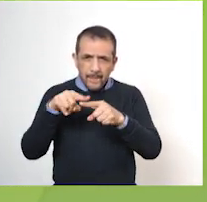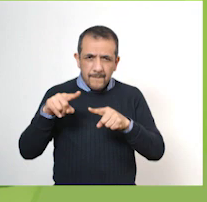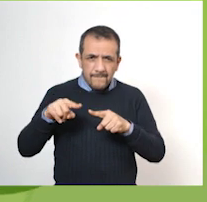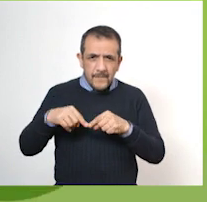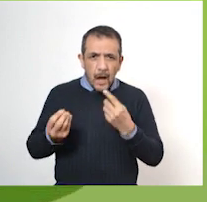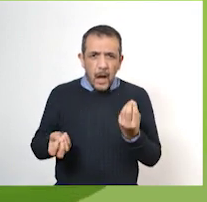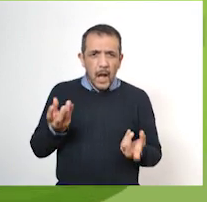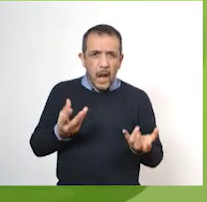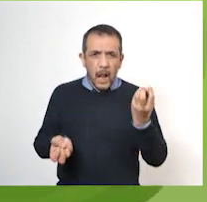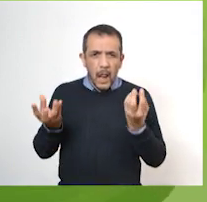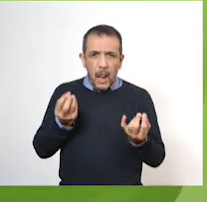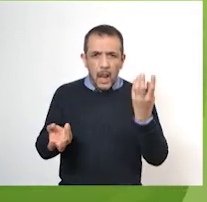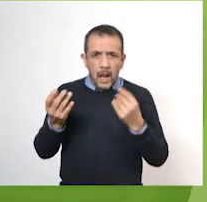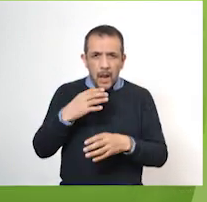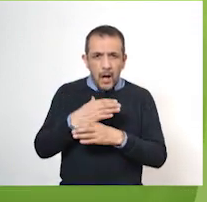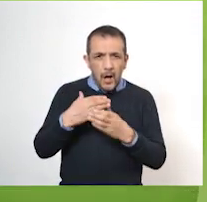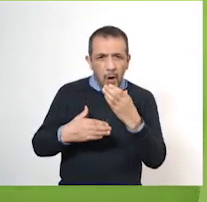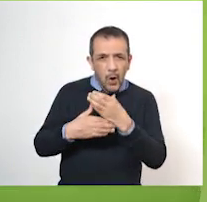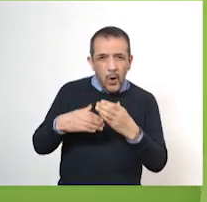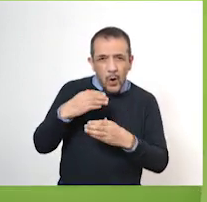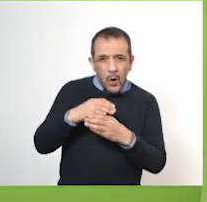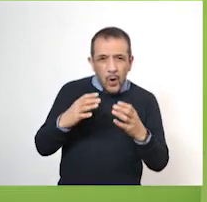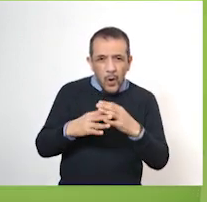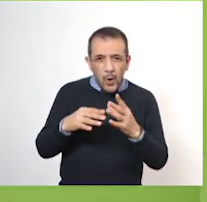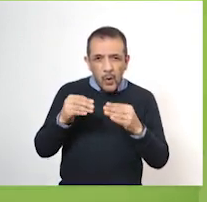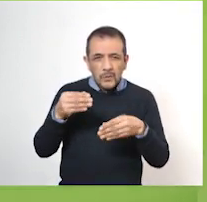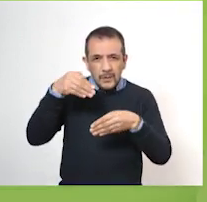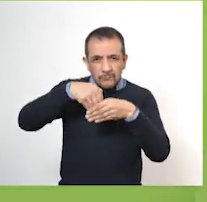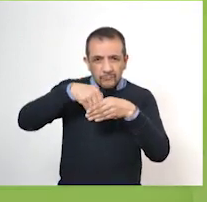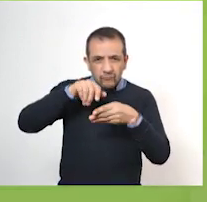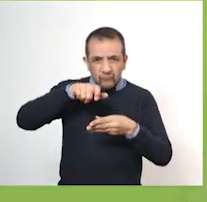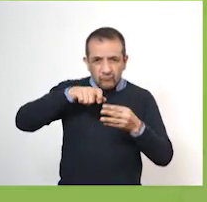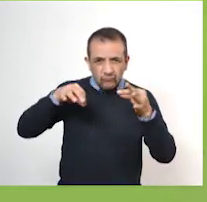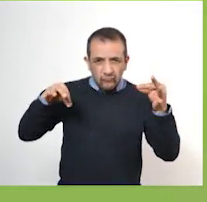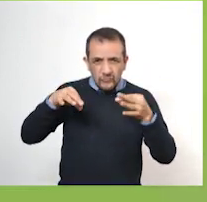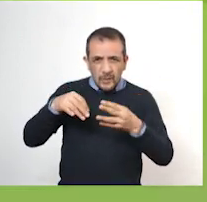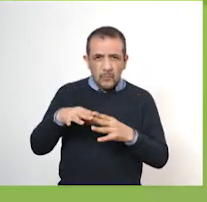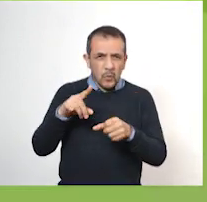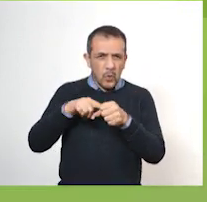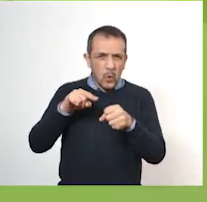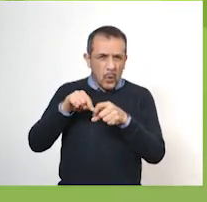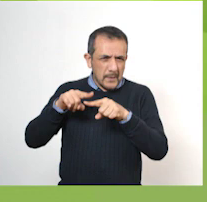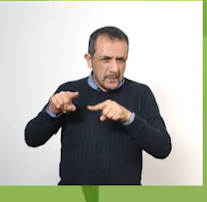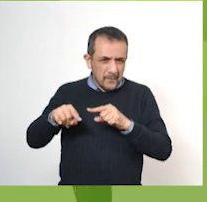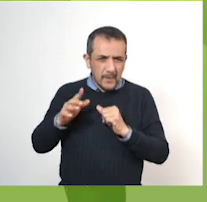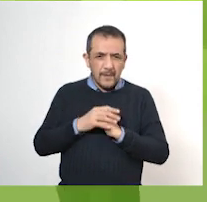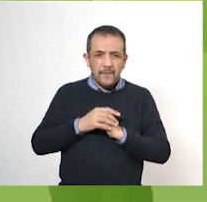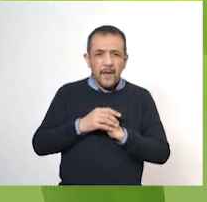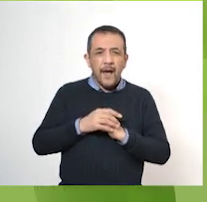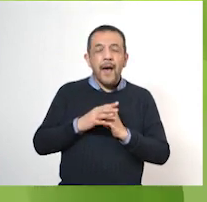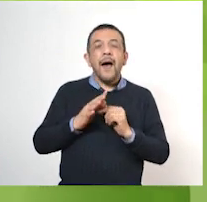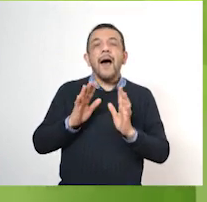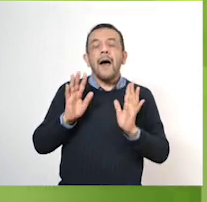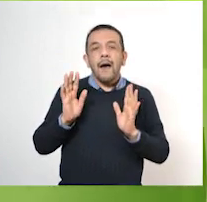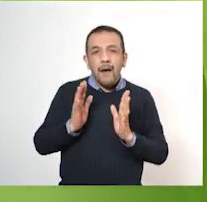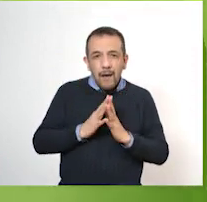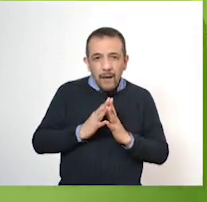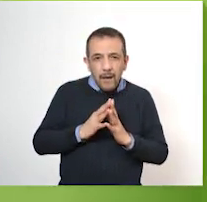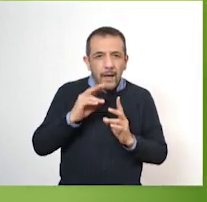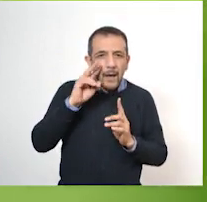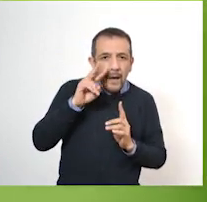colores, hace malabares con productos empaquetados muy coloridos.